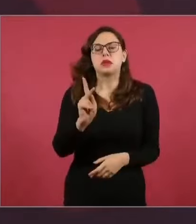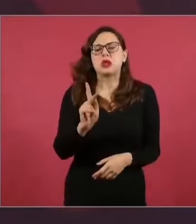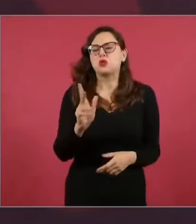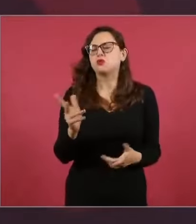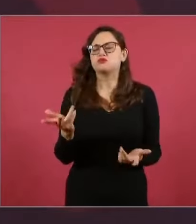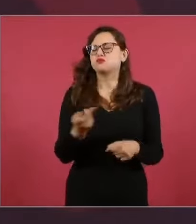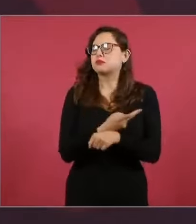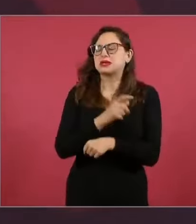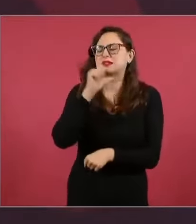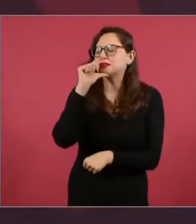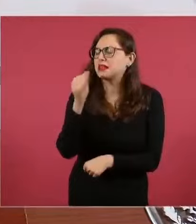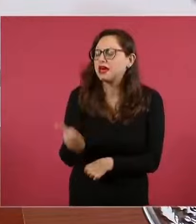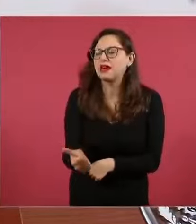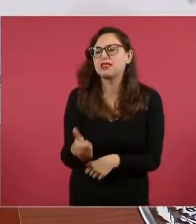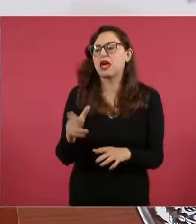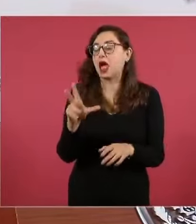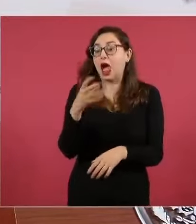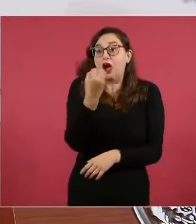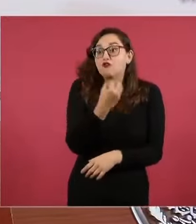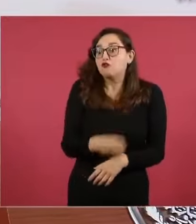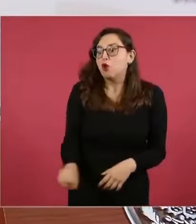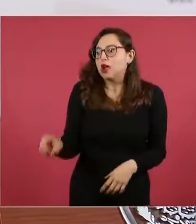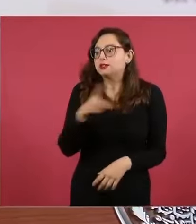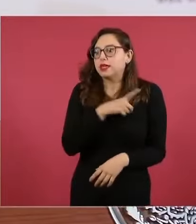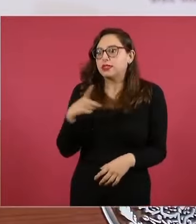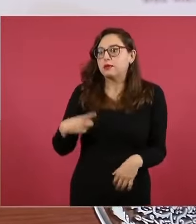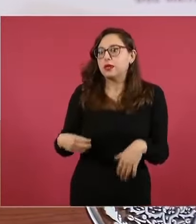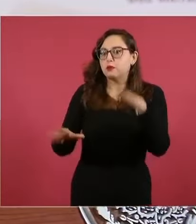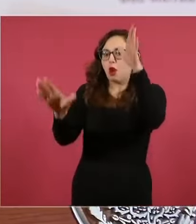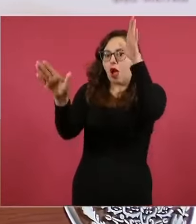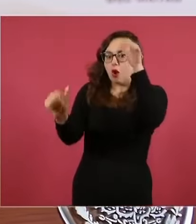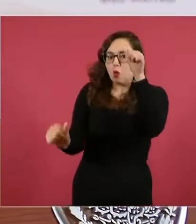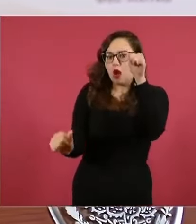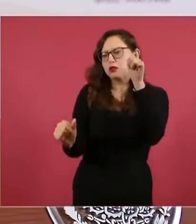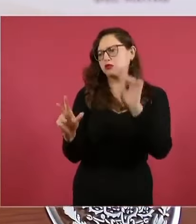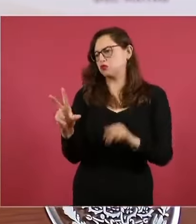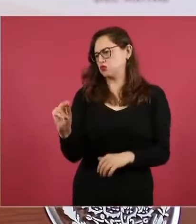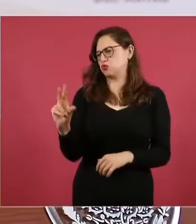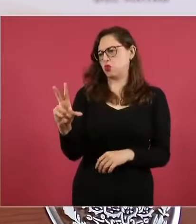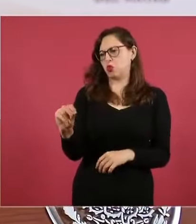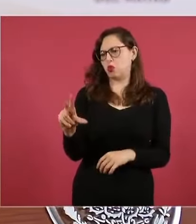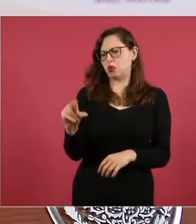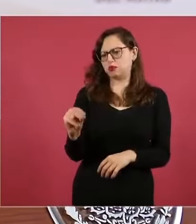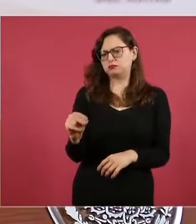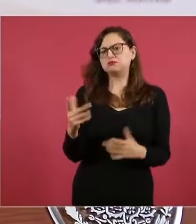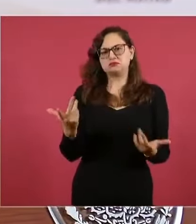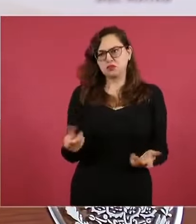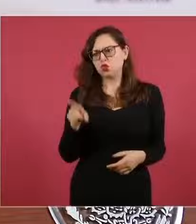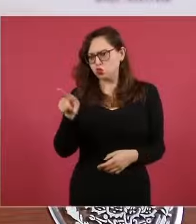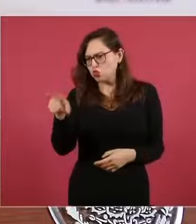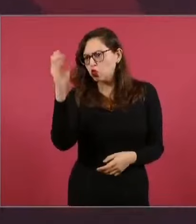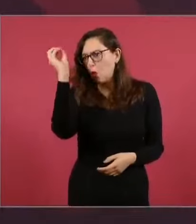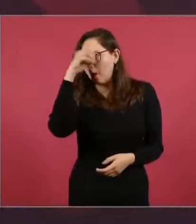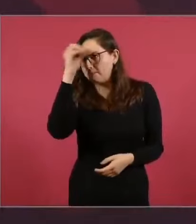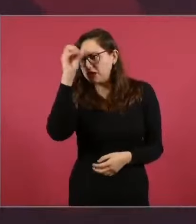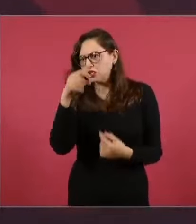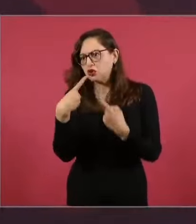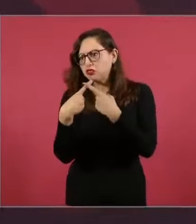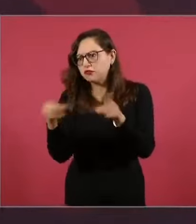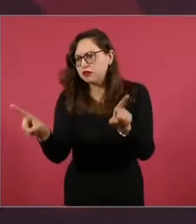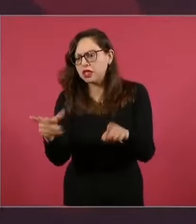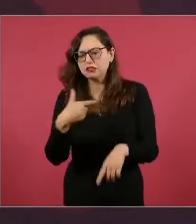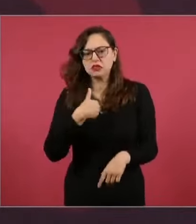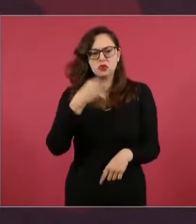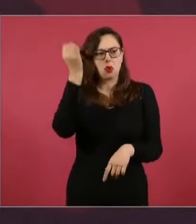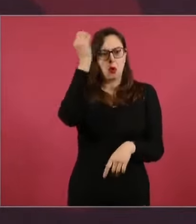coincidir. No, o yo sea, entiendo no, eso. Porque la democracia, ¿sí?, es pluralidad. O sea, es que no